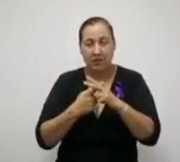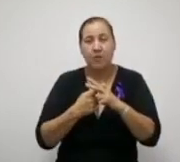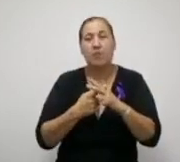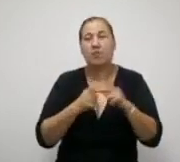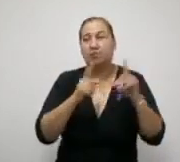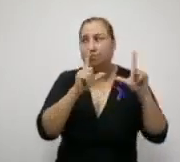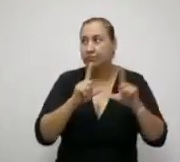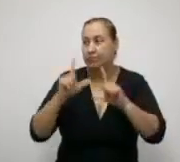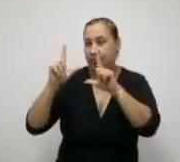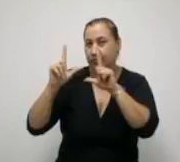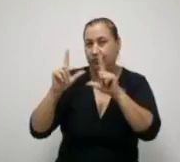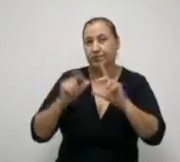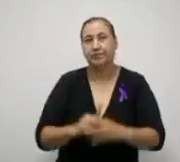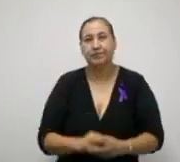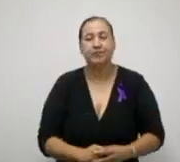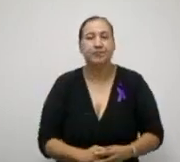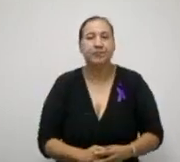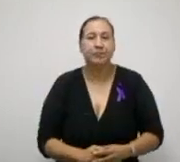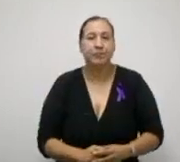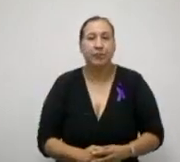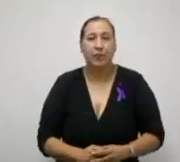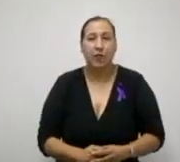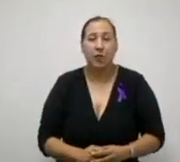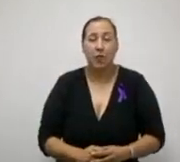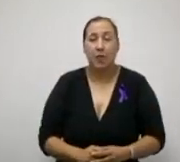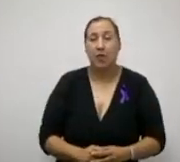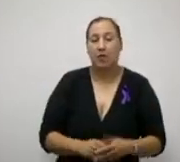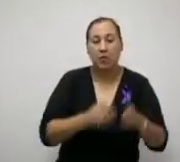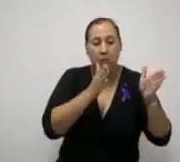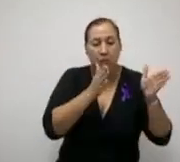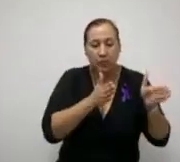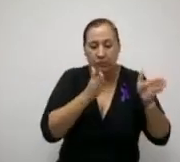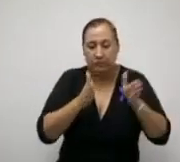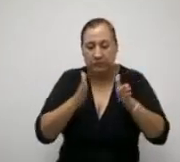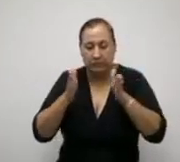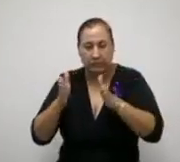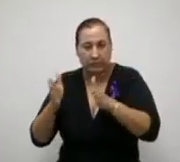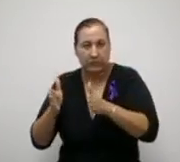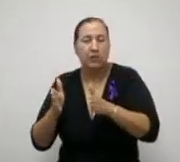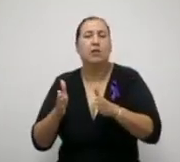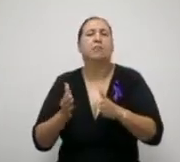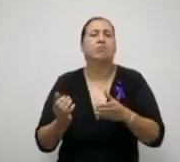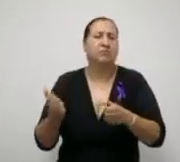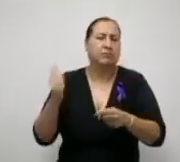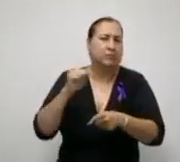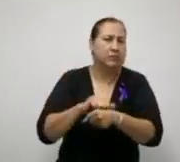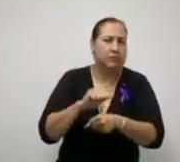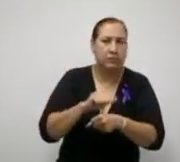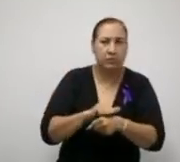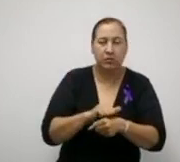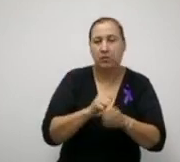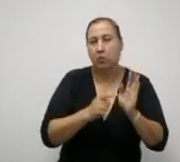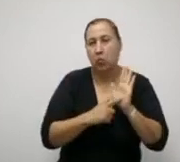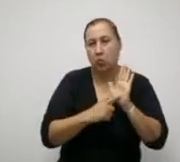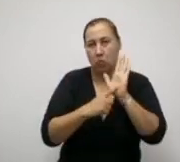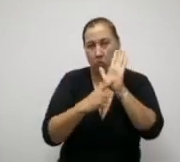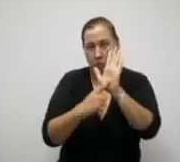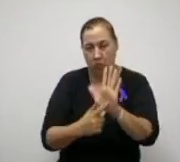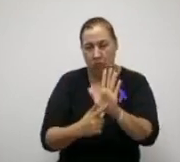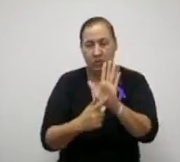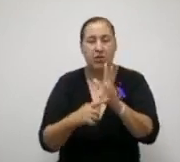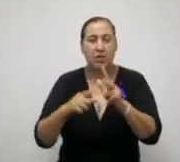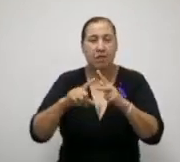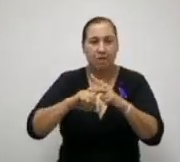primera lámina, en la que visualizamos los 3 rangos de tiempo que hemos estado presentando de manera consecutiva durante esta pandemia